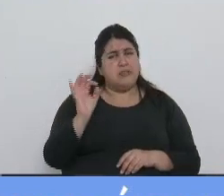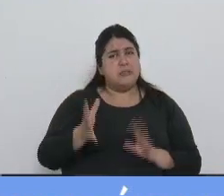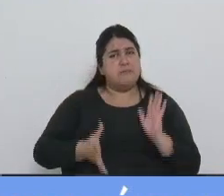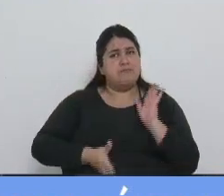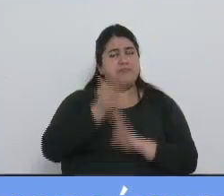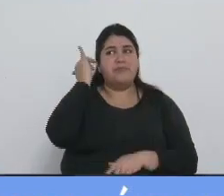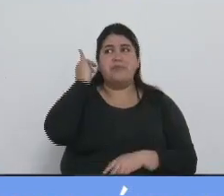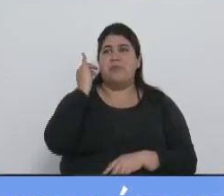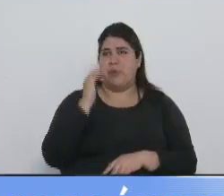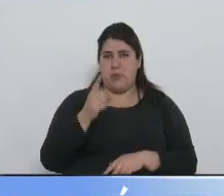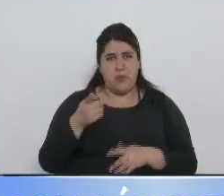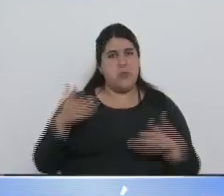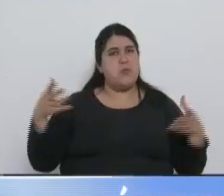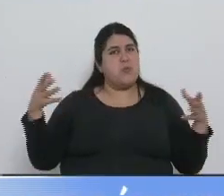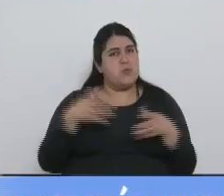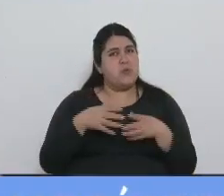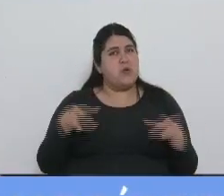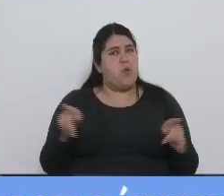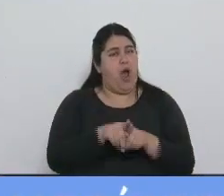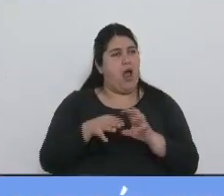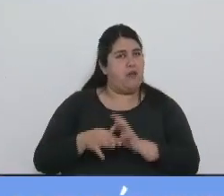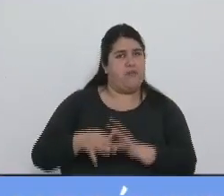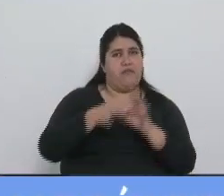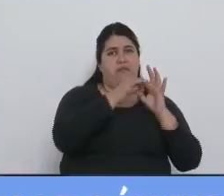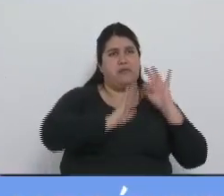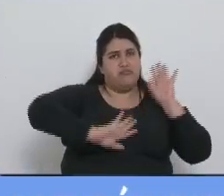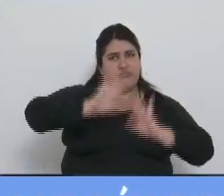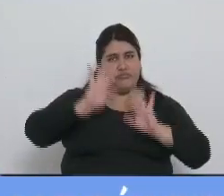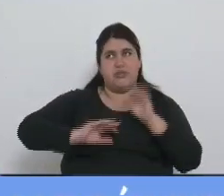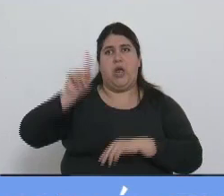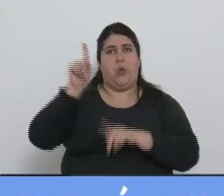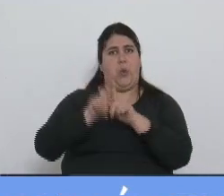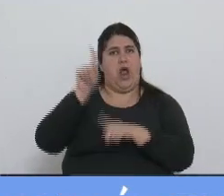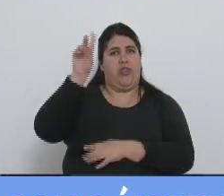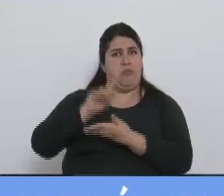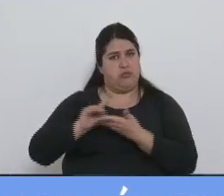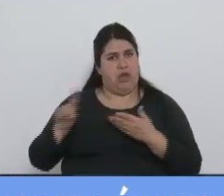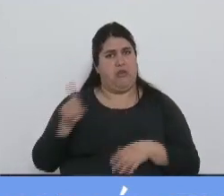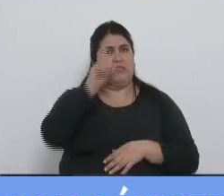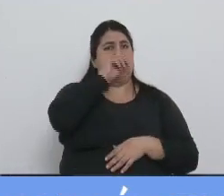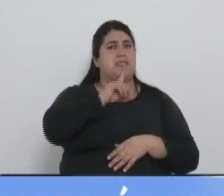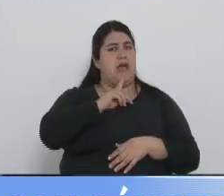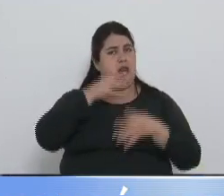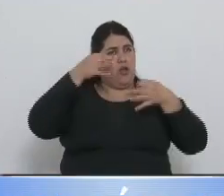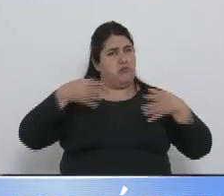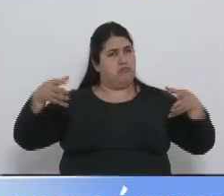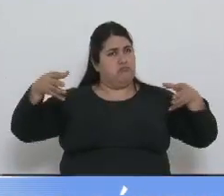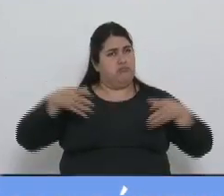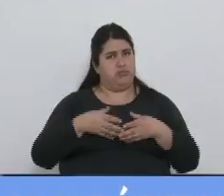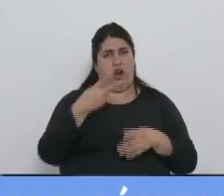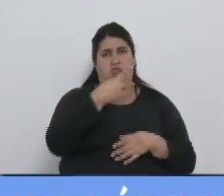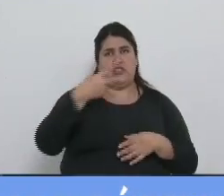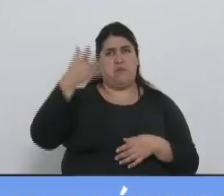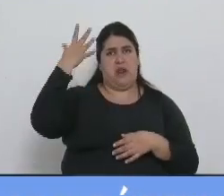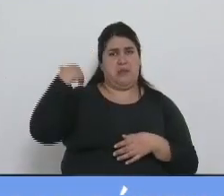que se trató en diputados y, por otro lado, la celeridad con la que se trató acá en la Cámara de Senadores hace 2 semanas